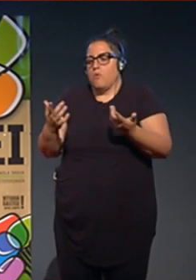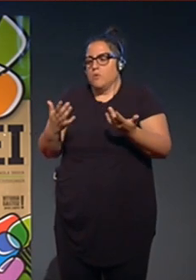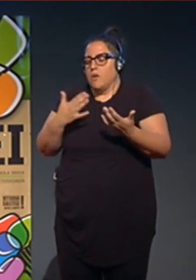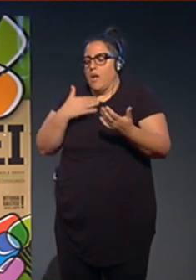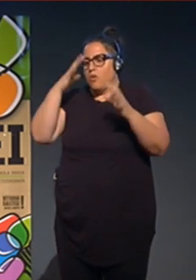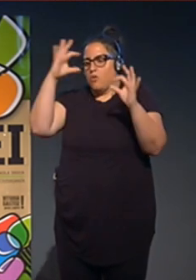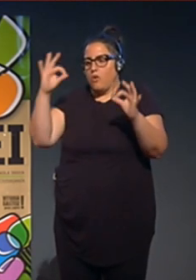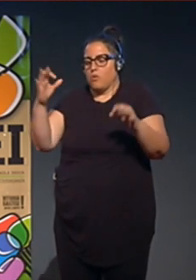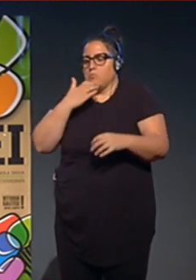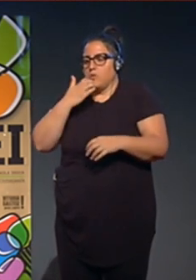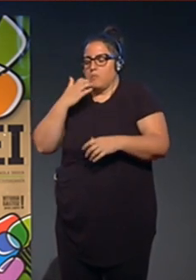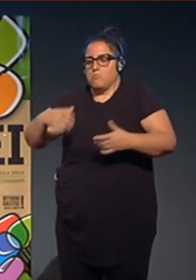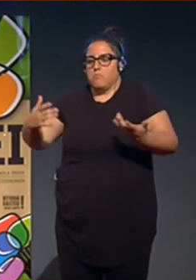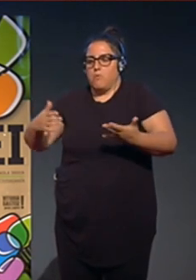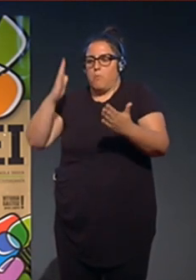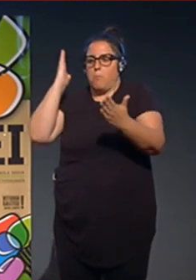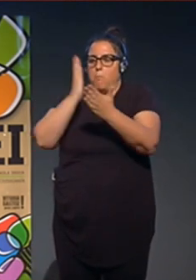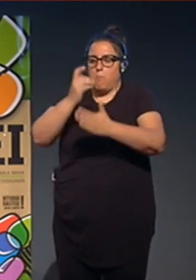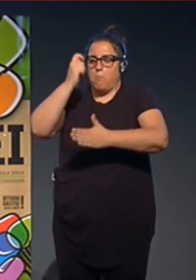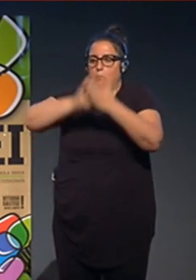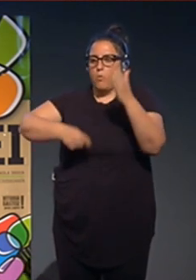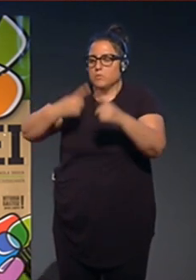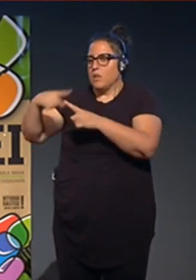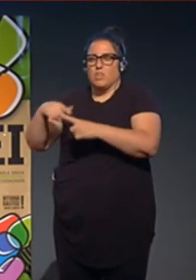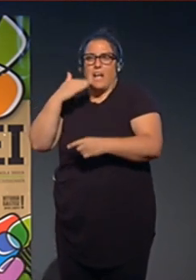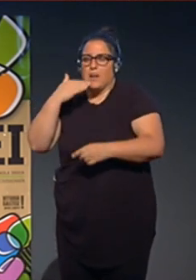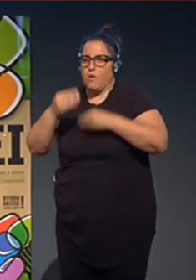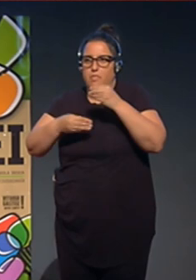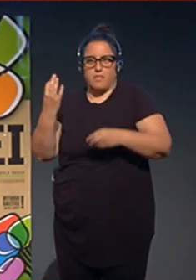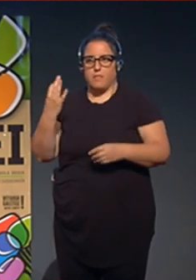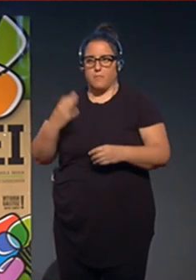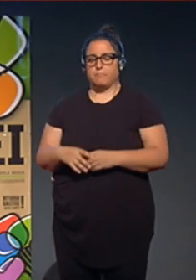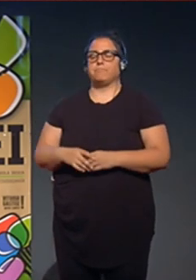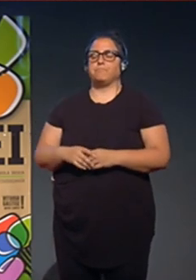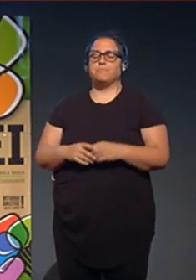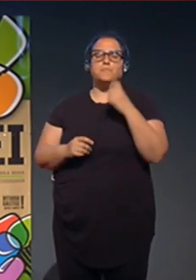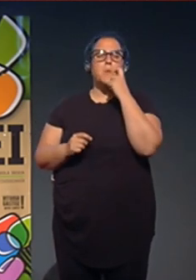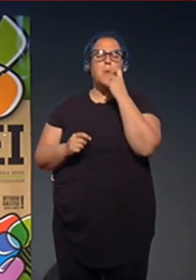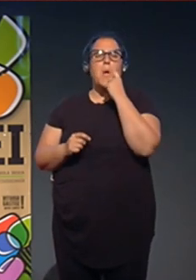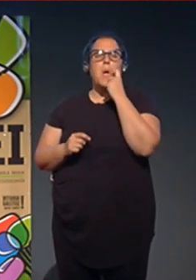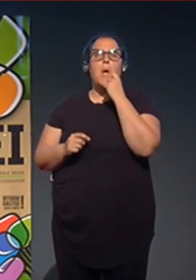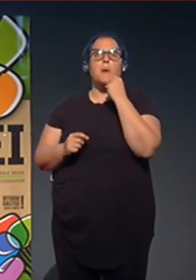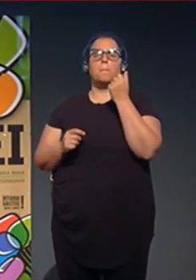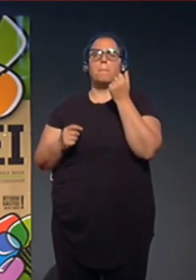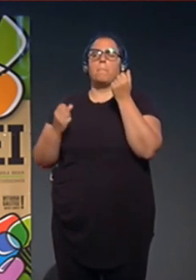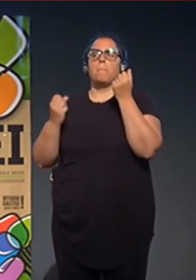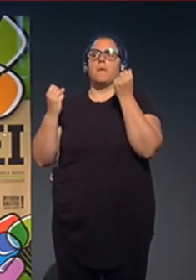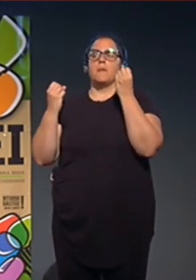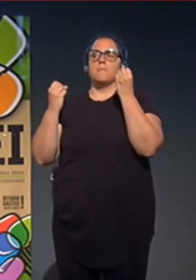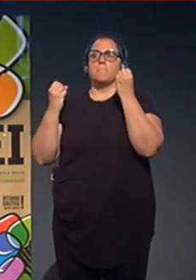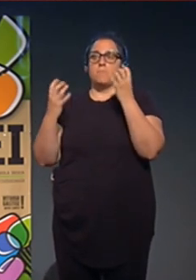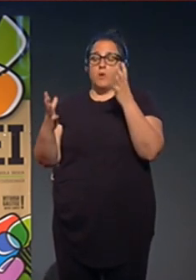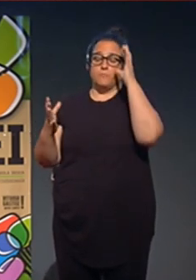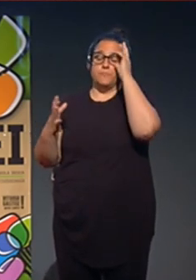del palo que serían las multas pero Es evidente que tiene que tenerlo e Bueno aquí podríamos